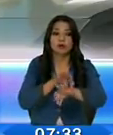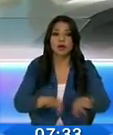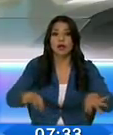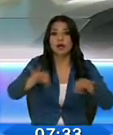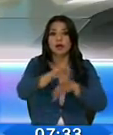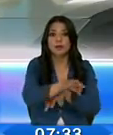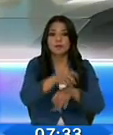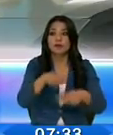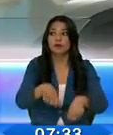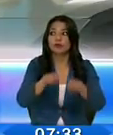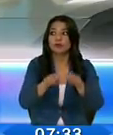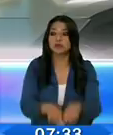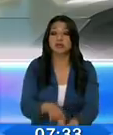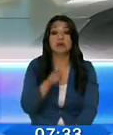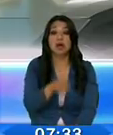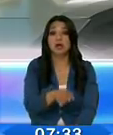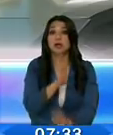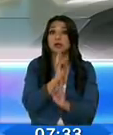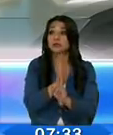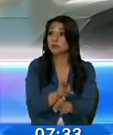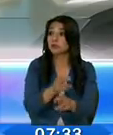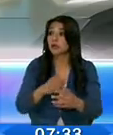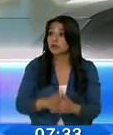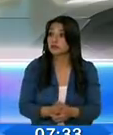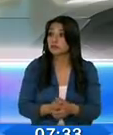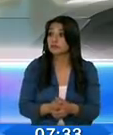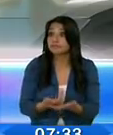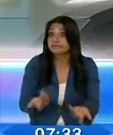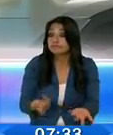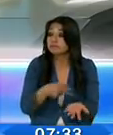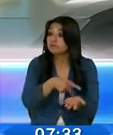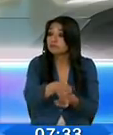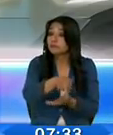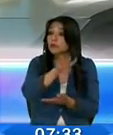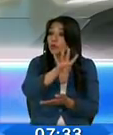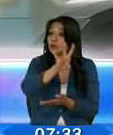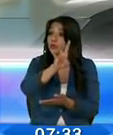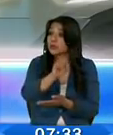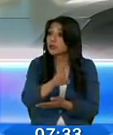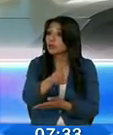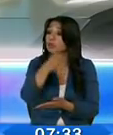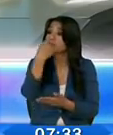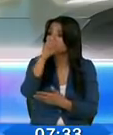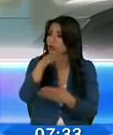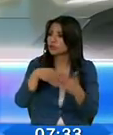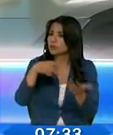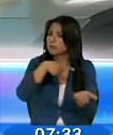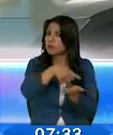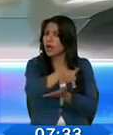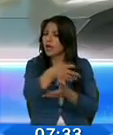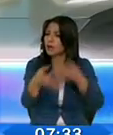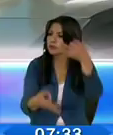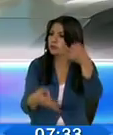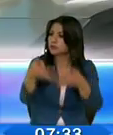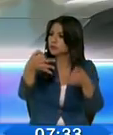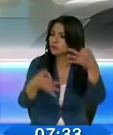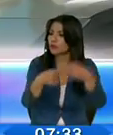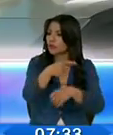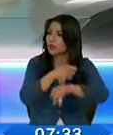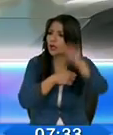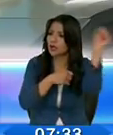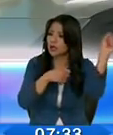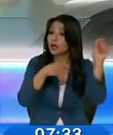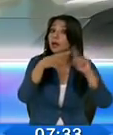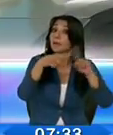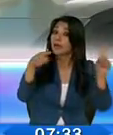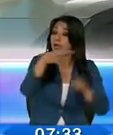reglas, y allí están los resultados. Arbitraje, hay que pagar 471 millones de dólares, aunque Perenco